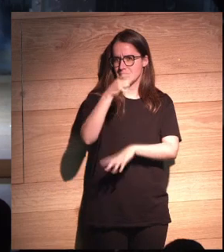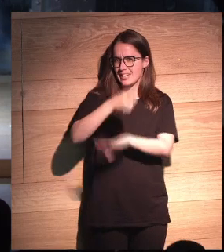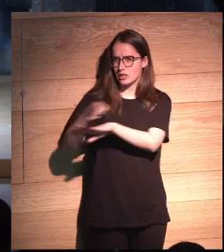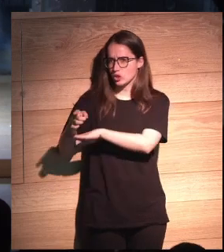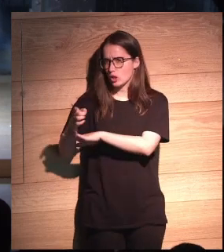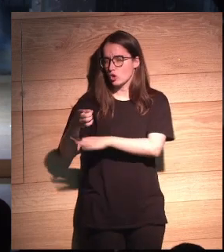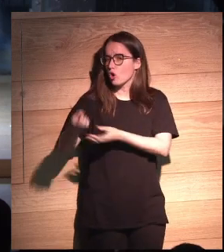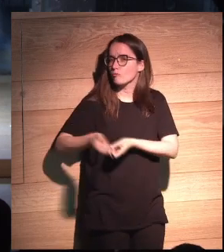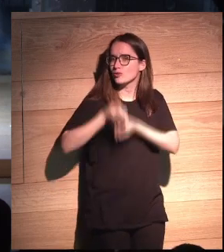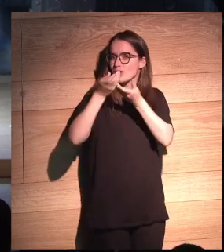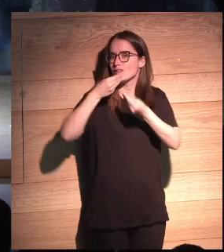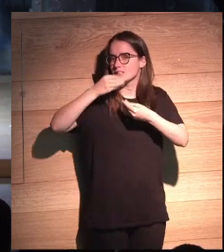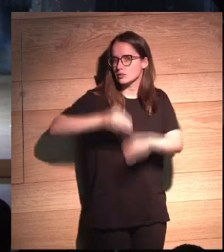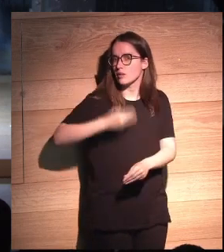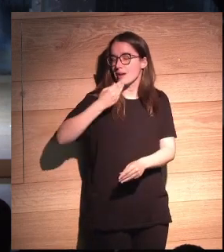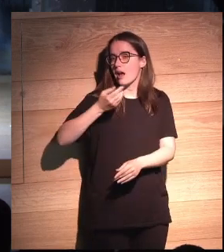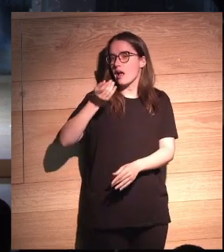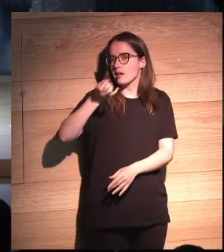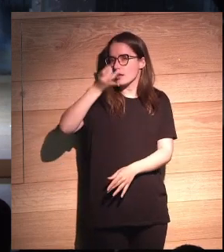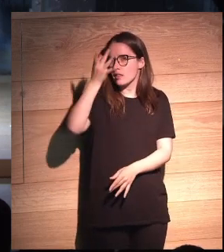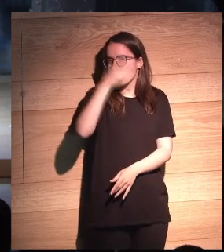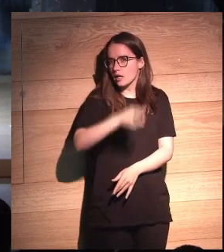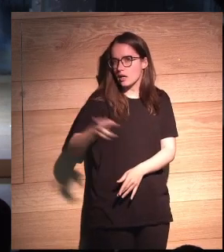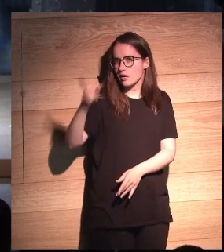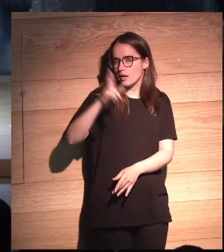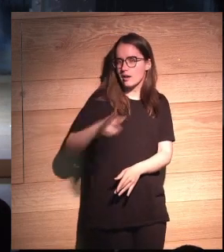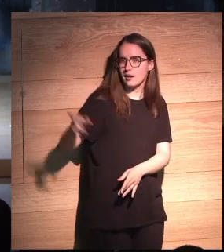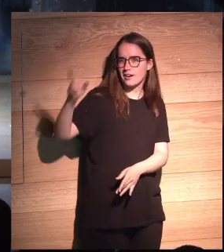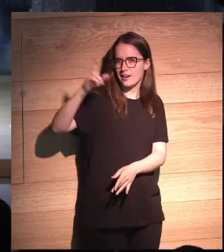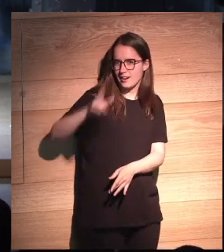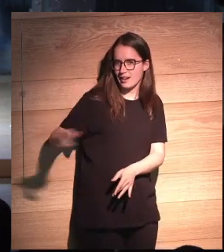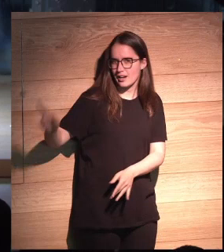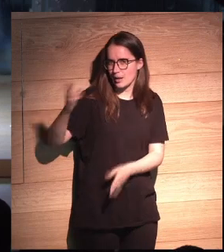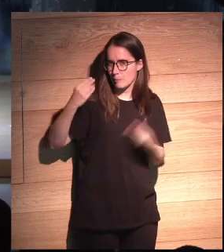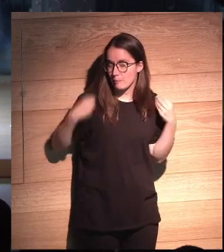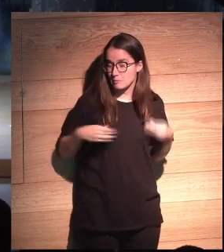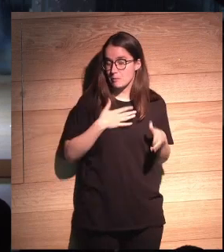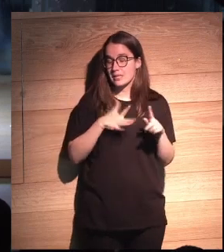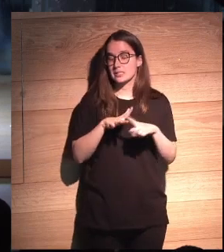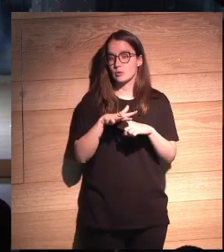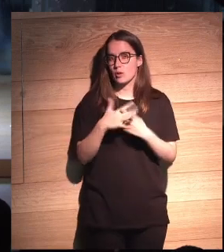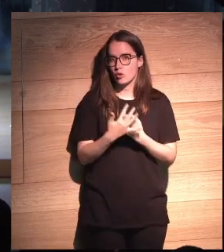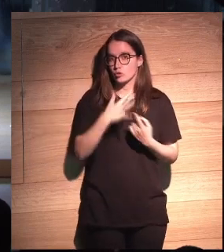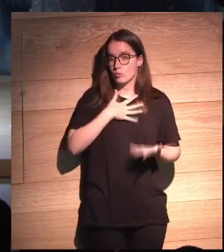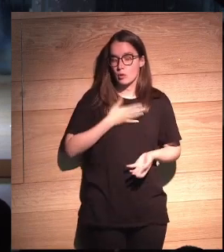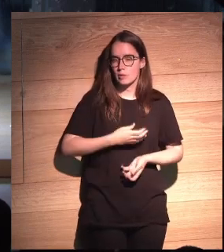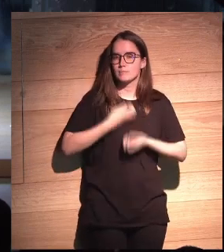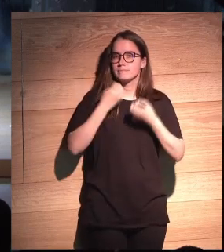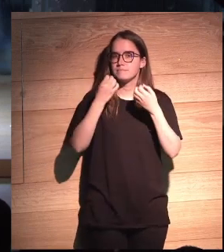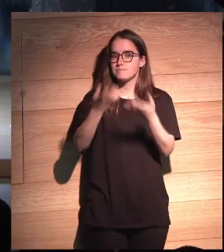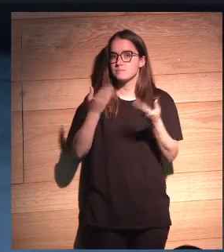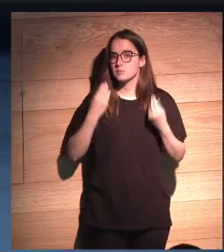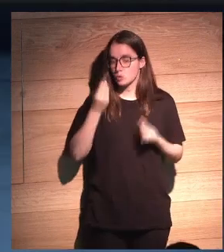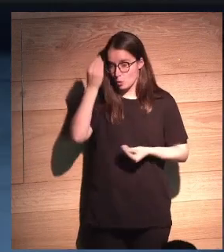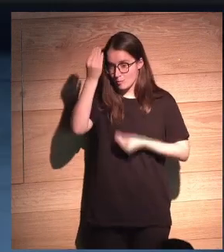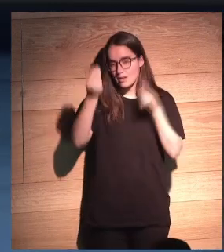y los contadores de historias para que esta idea vaya volando y aterrice en nuestra cabeza, ¿no? En mi caso, que es de lo que yo os puedo hablar, es,